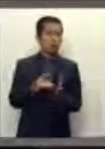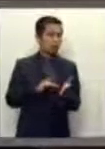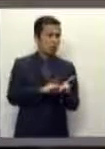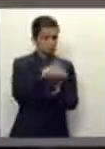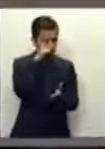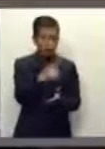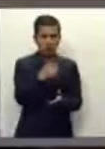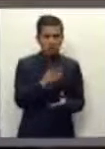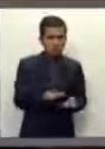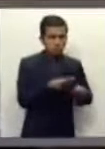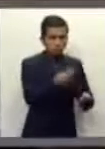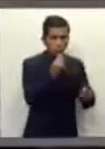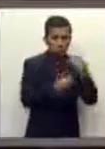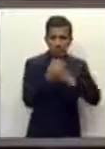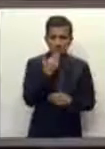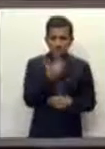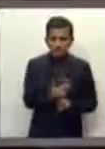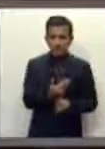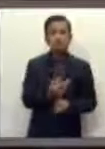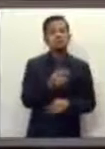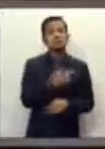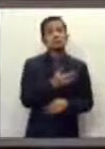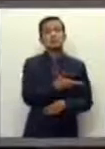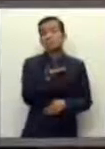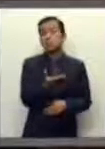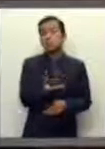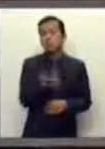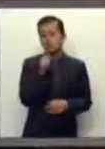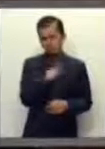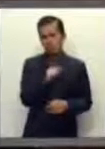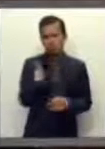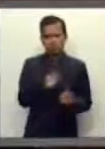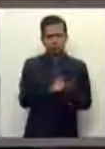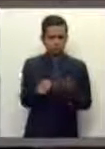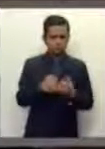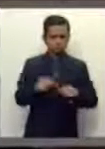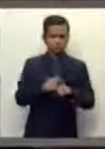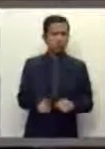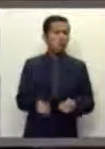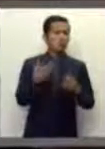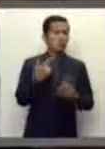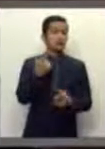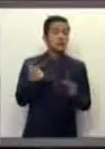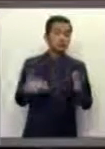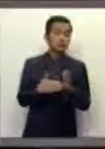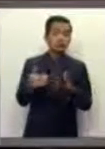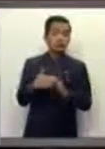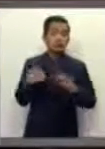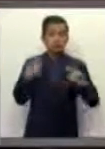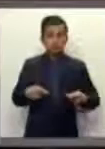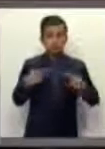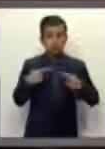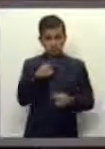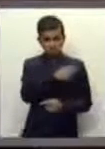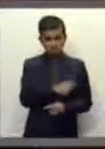el acceso de alimentación a los demás derechos sociales de más de 7 millones de personas que viven